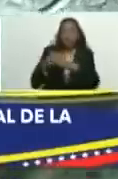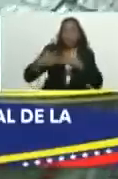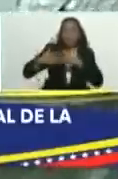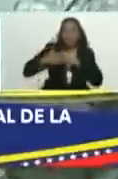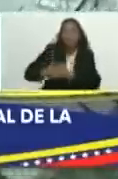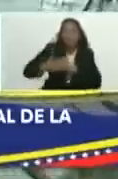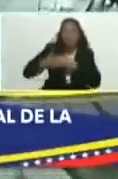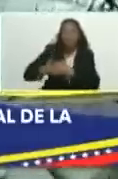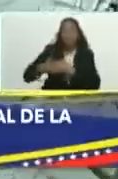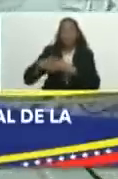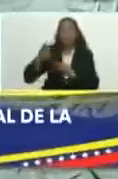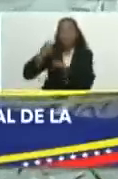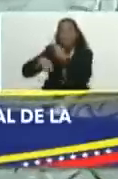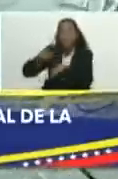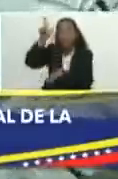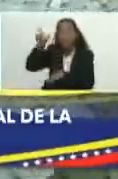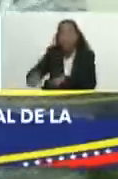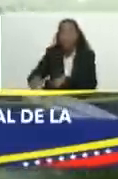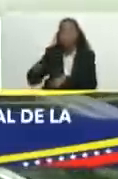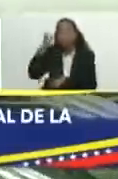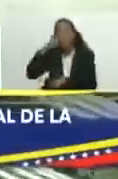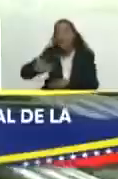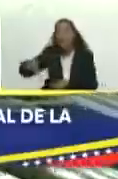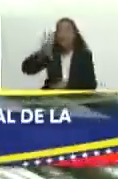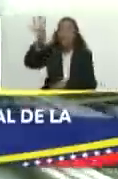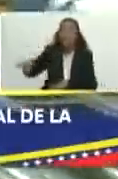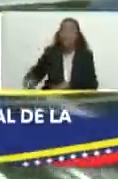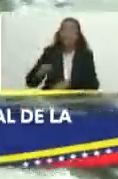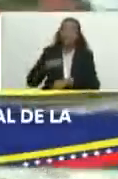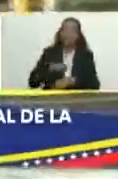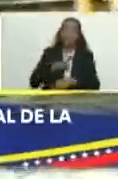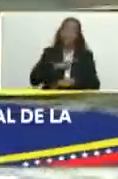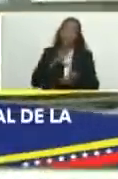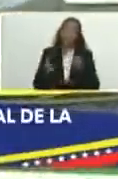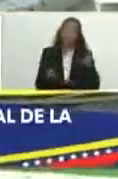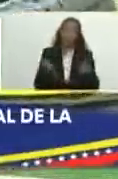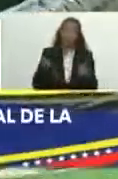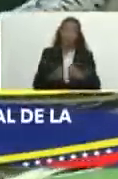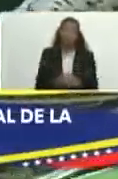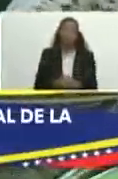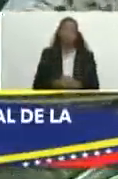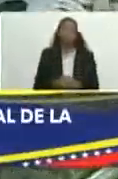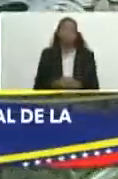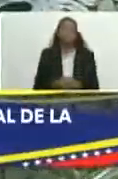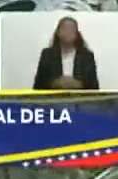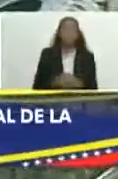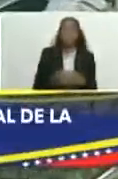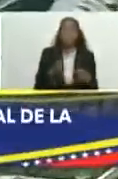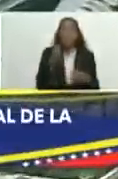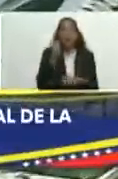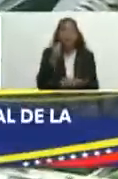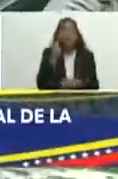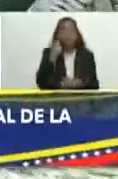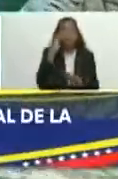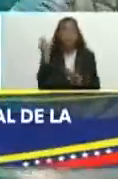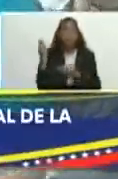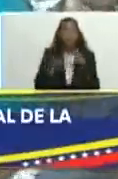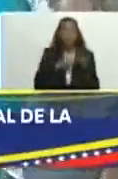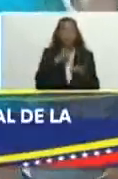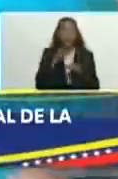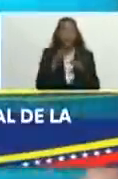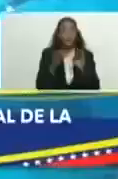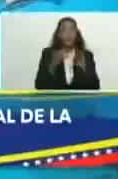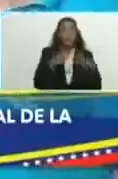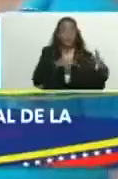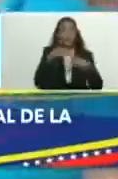salga a nuestro cliente, que es el pueblo venezolano. Proceso de inspección final de la calidad del producto,